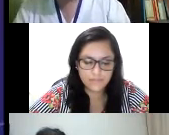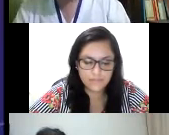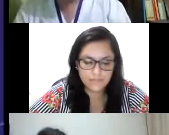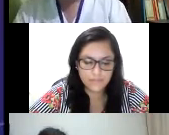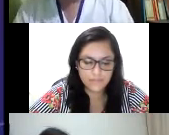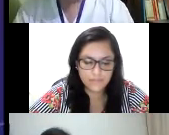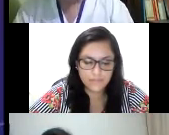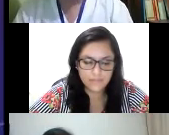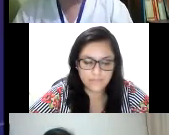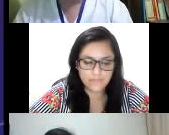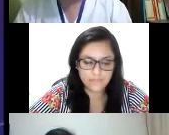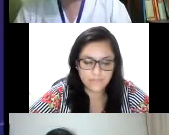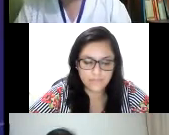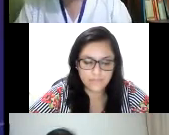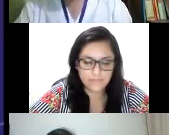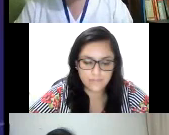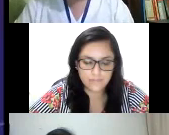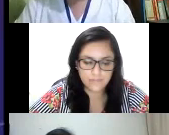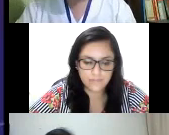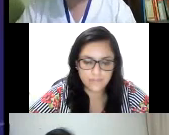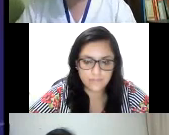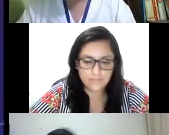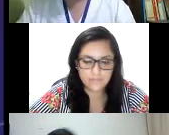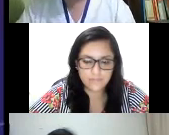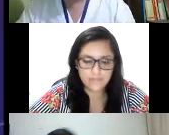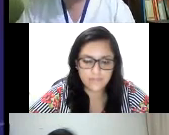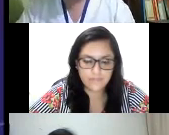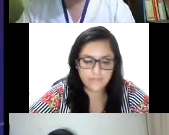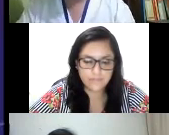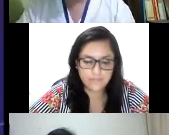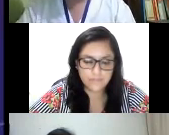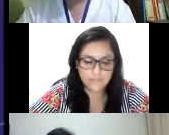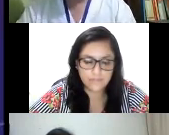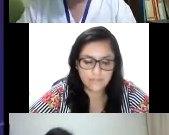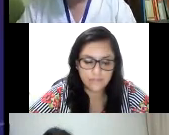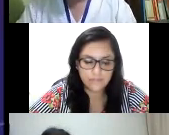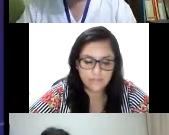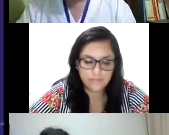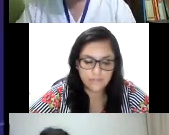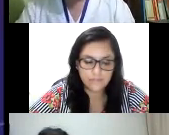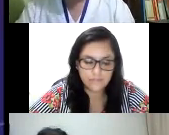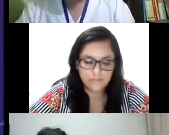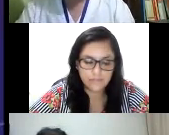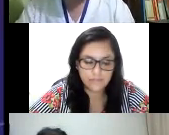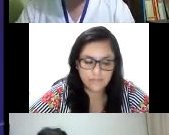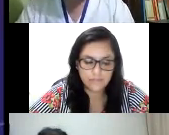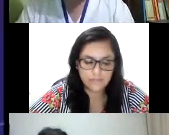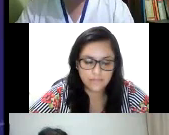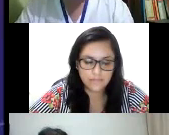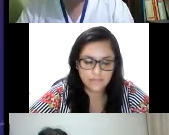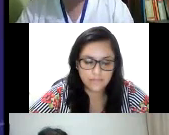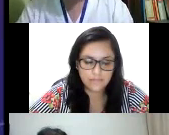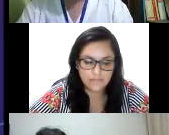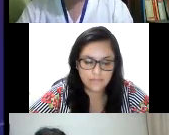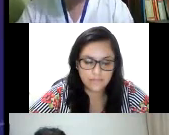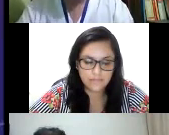tipo de actividad funcional, ¿no? Vemos una serie de ejercicios, igualmente acá, ¿no? Igualmente como los ejercicios que vimos al principio, en